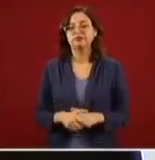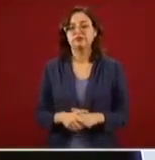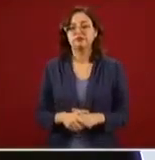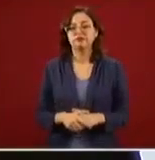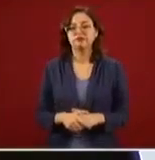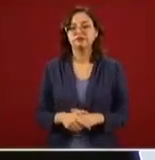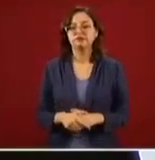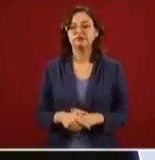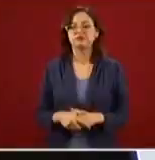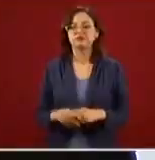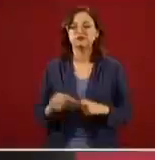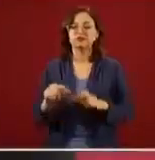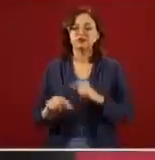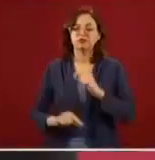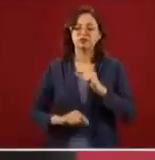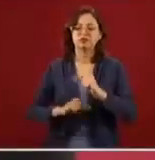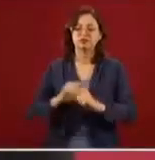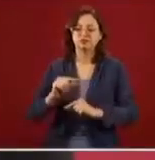se vaya entregando